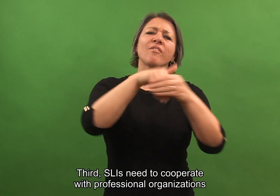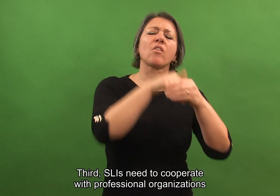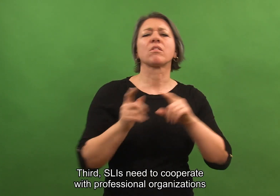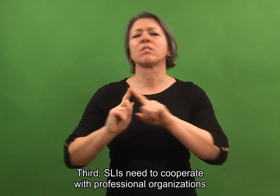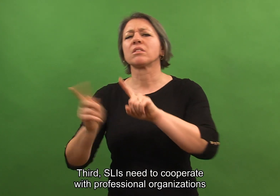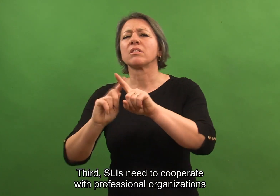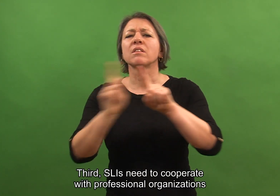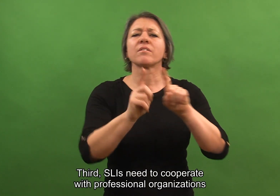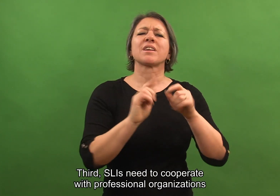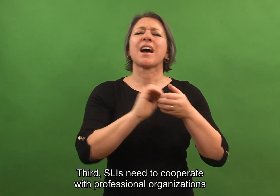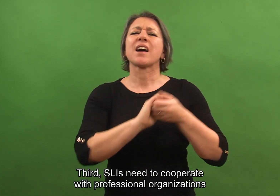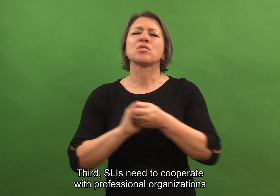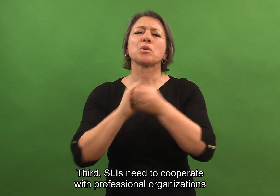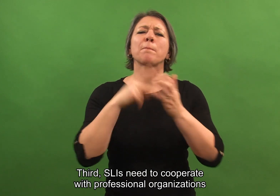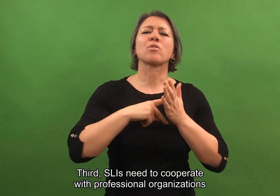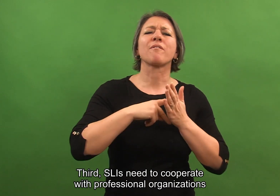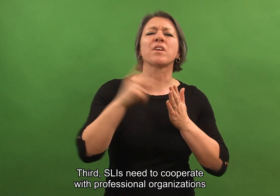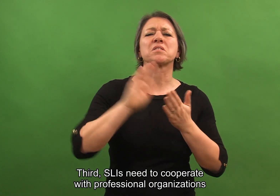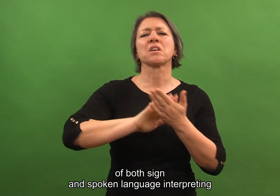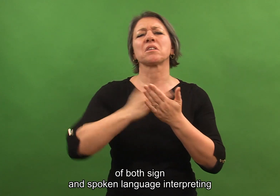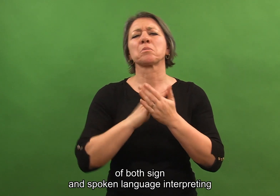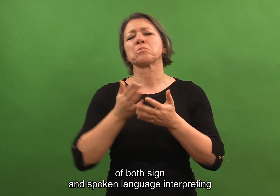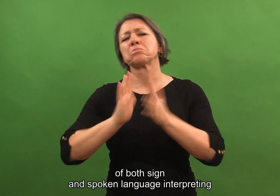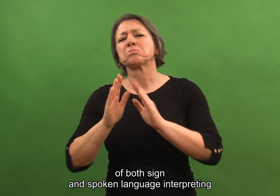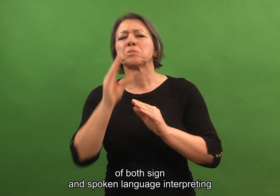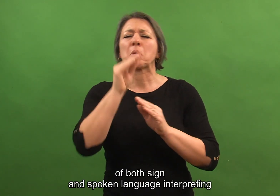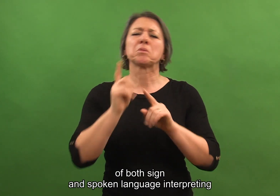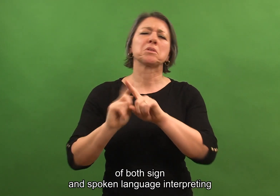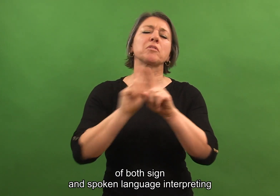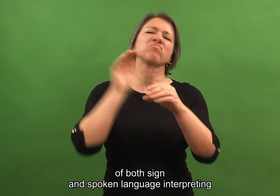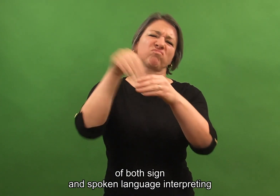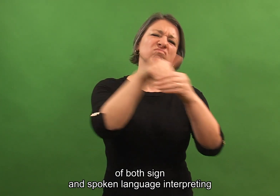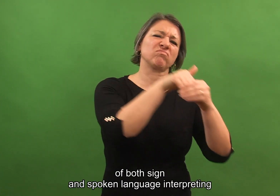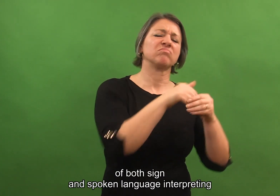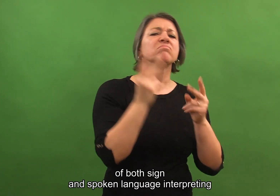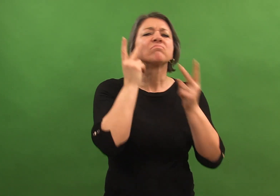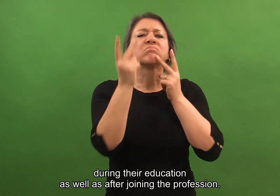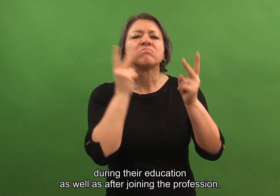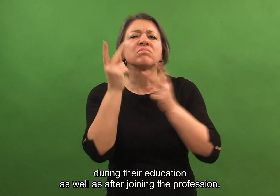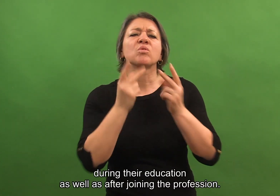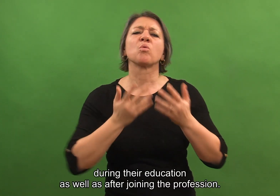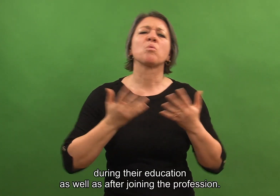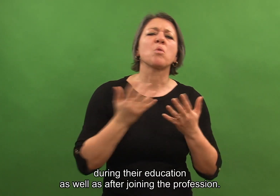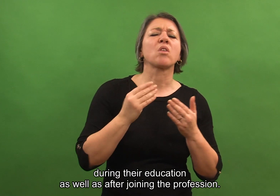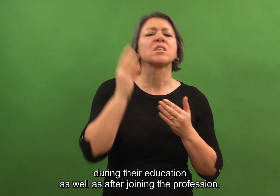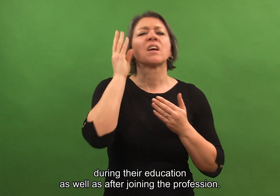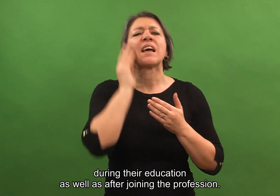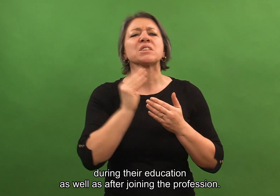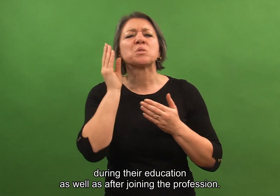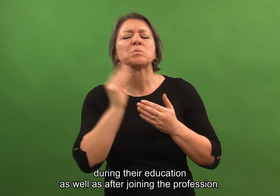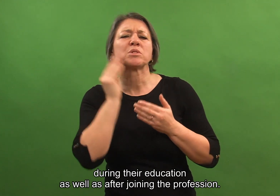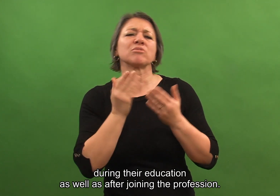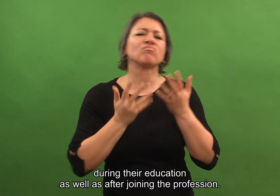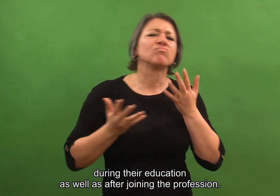signos se inspiren en las lecciones de los intérpretes de lenguas habladas. Y en tercer lugar, es importante cooperar con